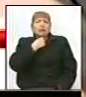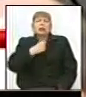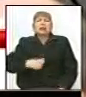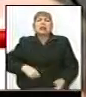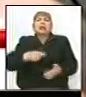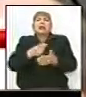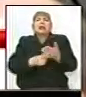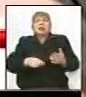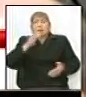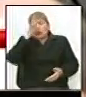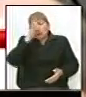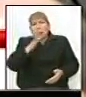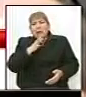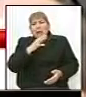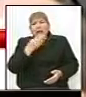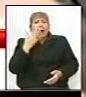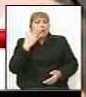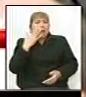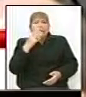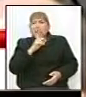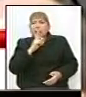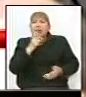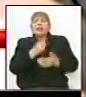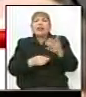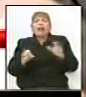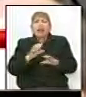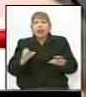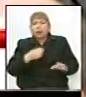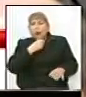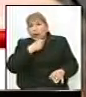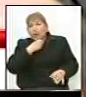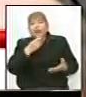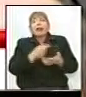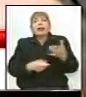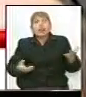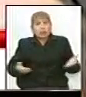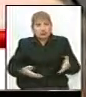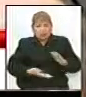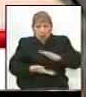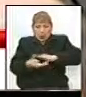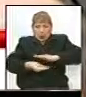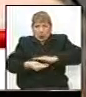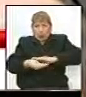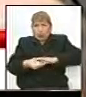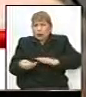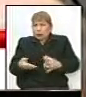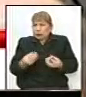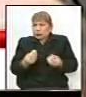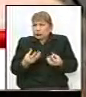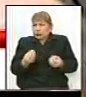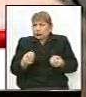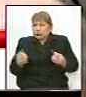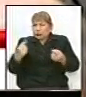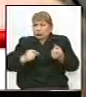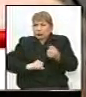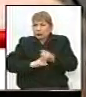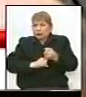mi papá, qué ha hecho mis abuelos para dejarme un país lleno de corrupción que hay muchos que vienen avalando?